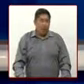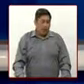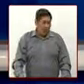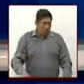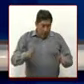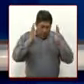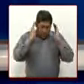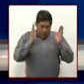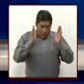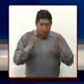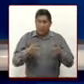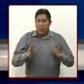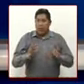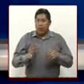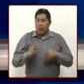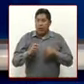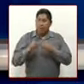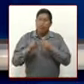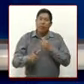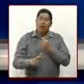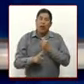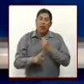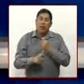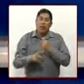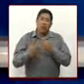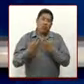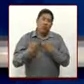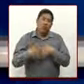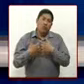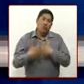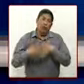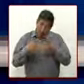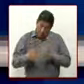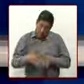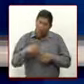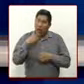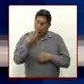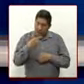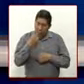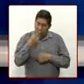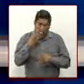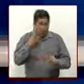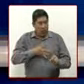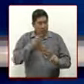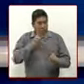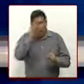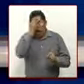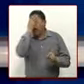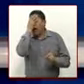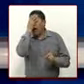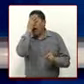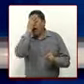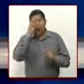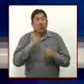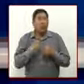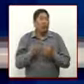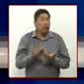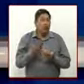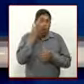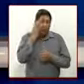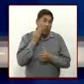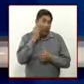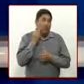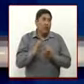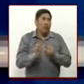Lo está escuchando usted, ya son interlocutores que evidentemente tienen que ver con la producción de nuestro país, que están viendo bajo sus propios ojos experiencia